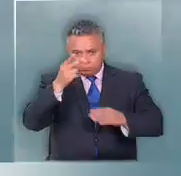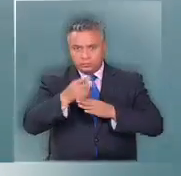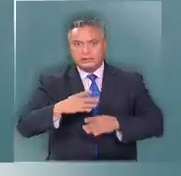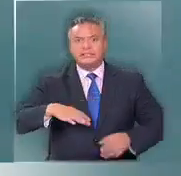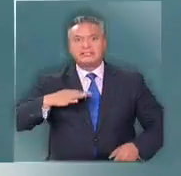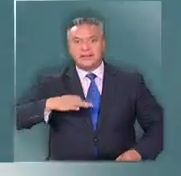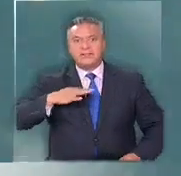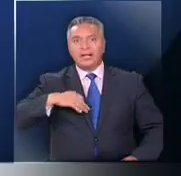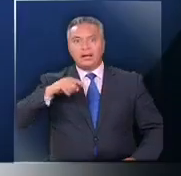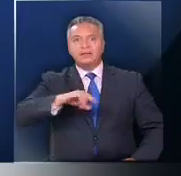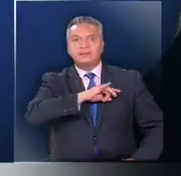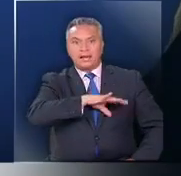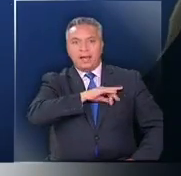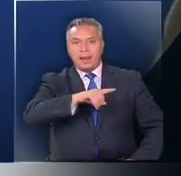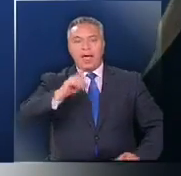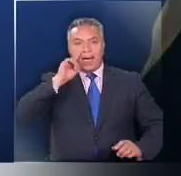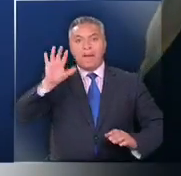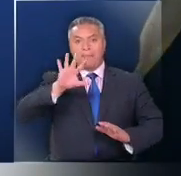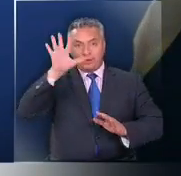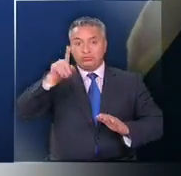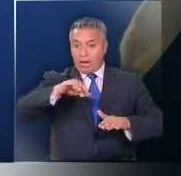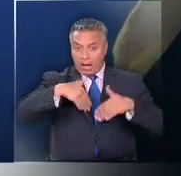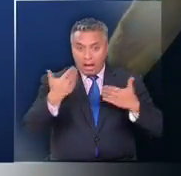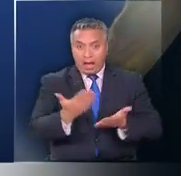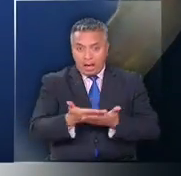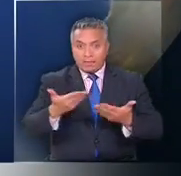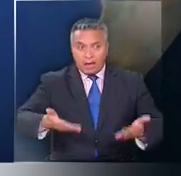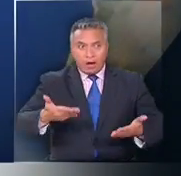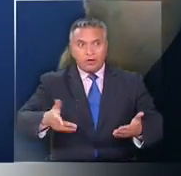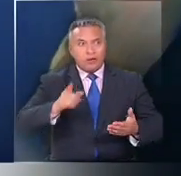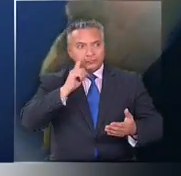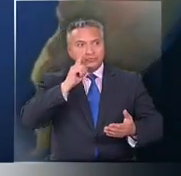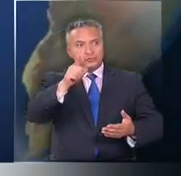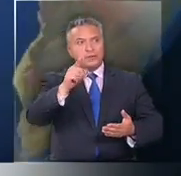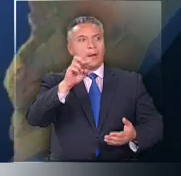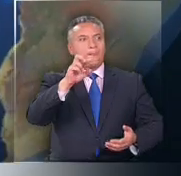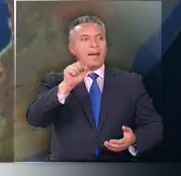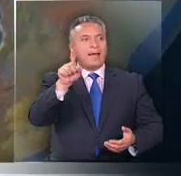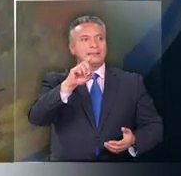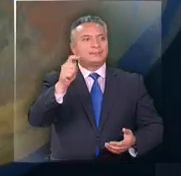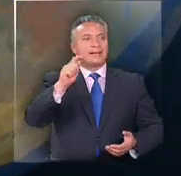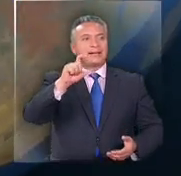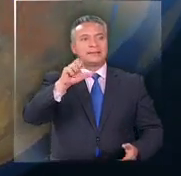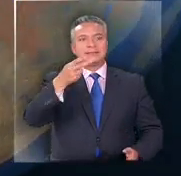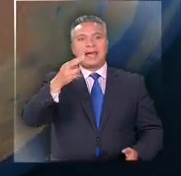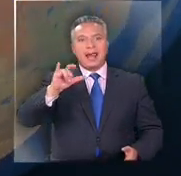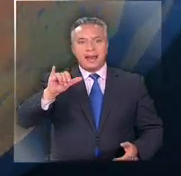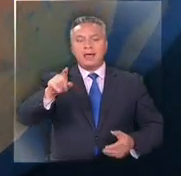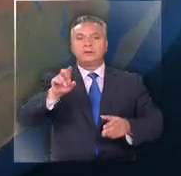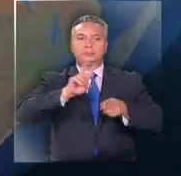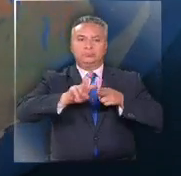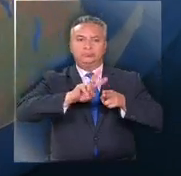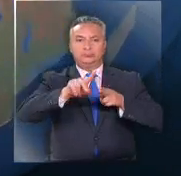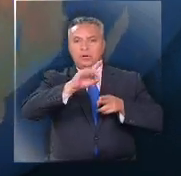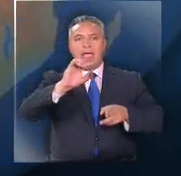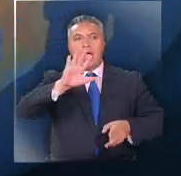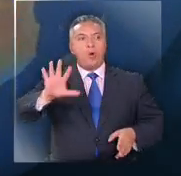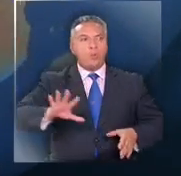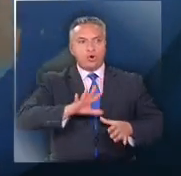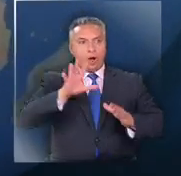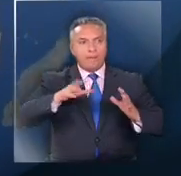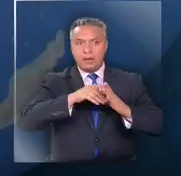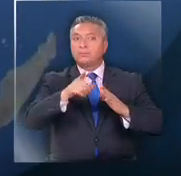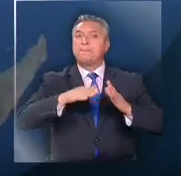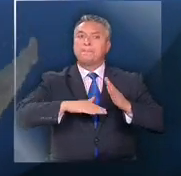espacio. Hasta ahora, nuestro país cuenta con el FASAT Charlie, un satélite de observación construido en Europa, una máquina mucho